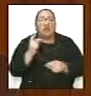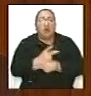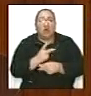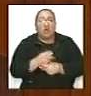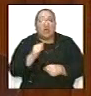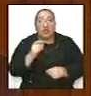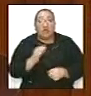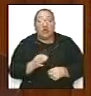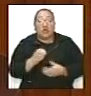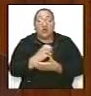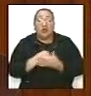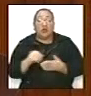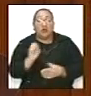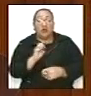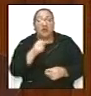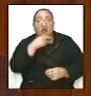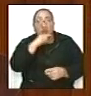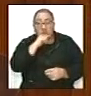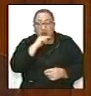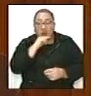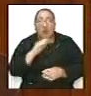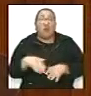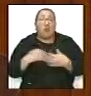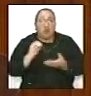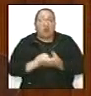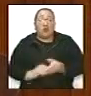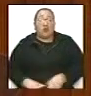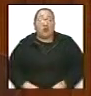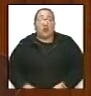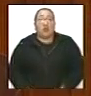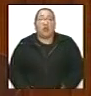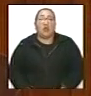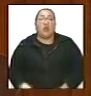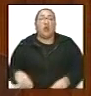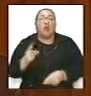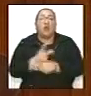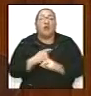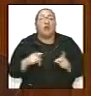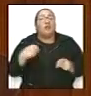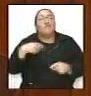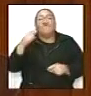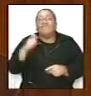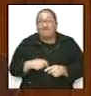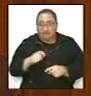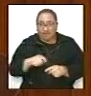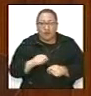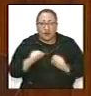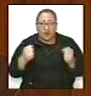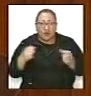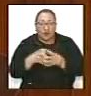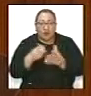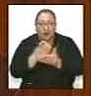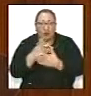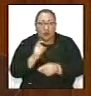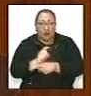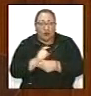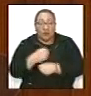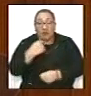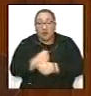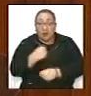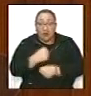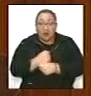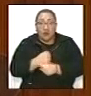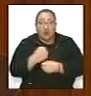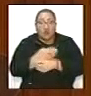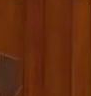bien el Centro de Emergencia Mujer lo pone en resguardo, necesitamos que el sistema educativo trabaje